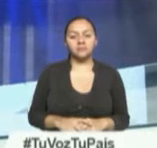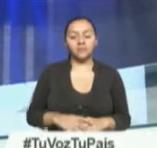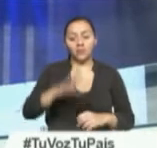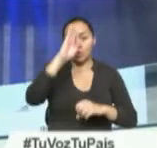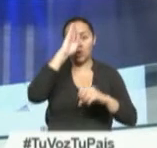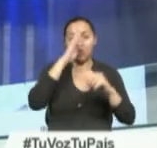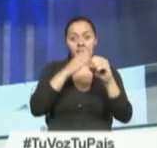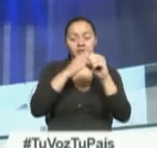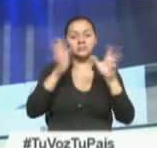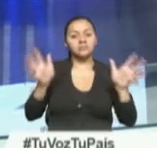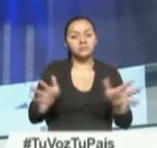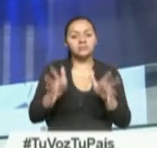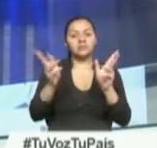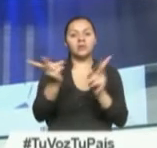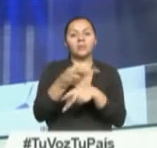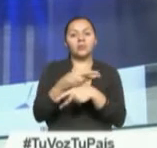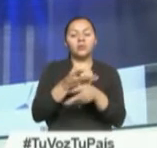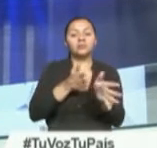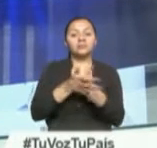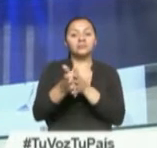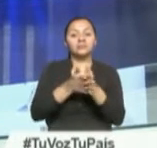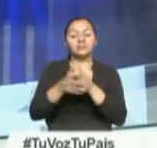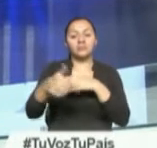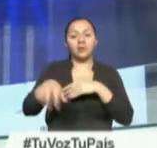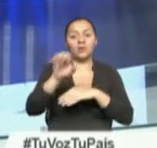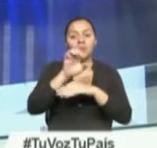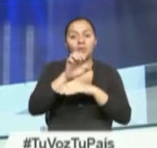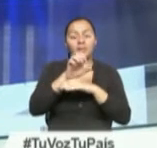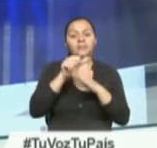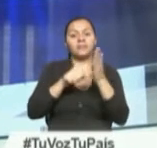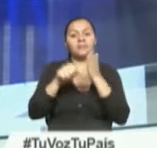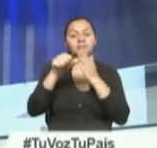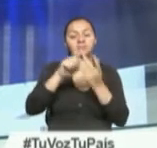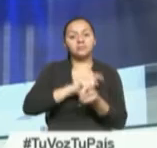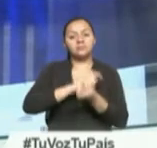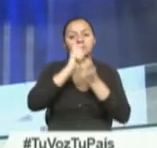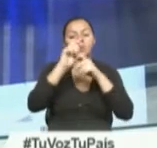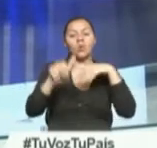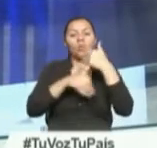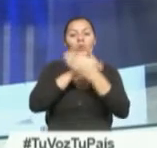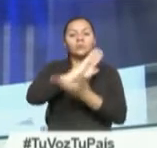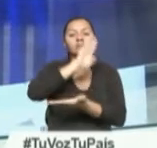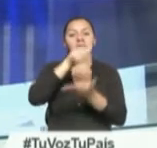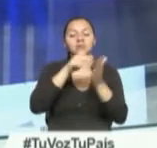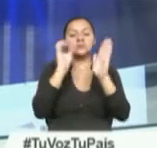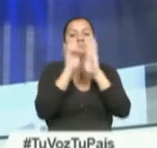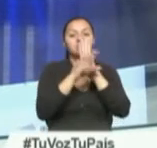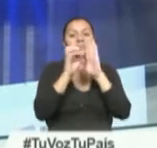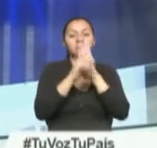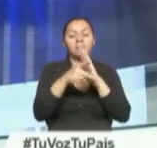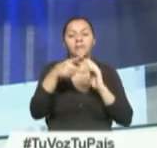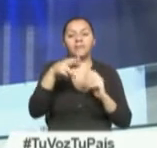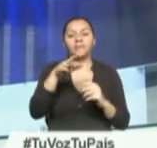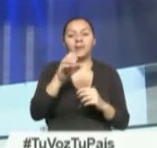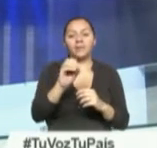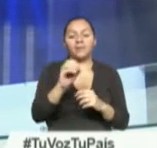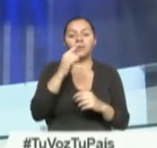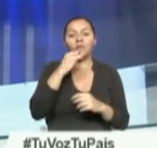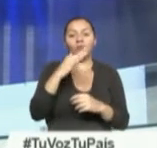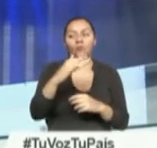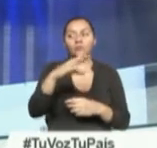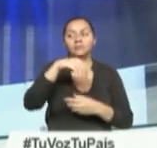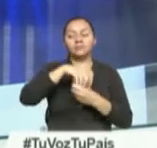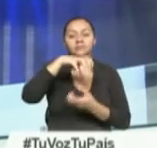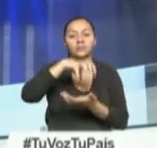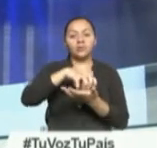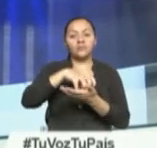de incentivar la producción cacaotera del país, el MAGAP modernizó el centro de acopio La Pepa de Oro de la